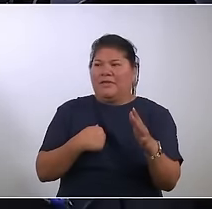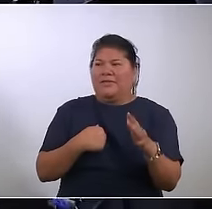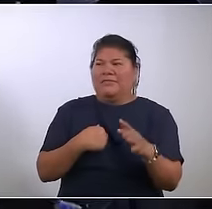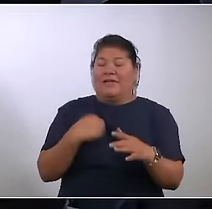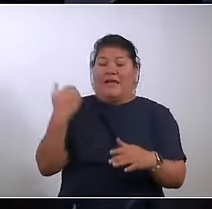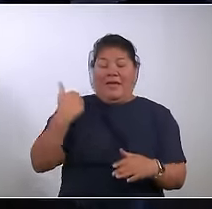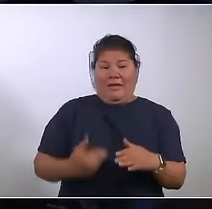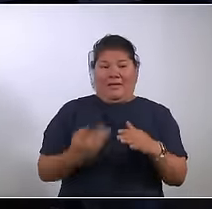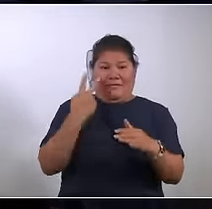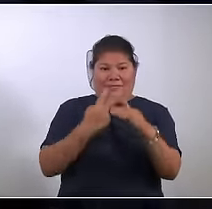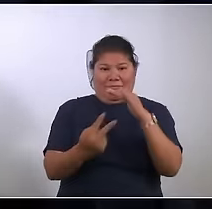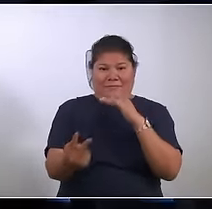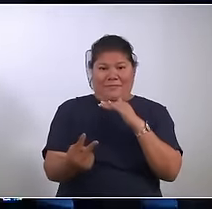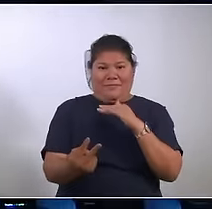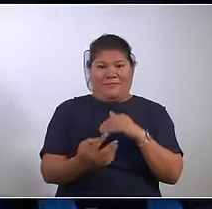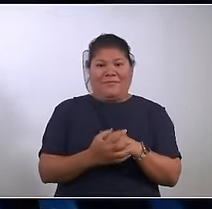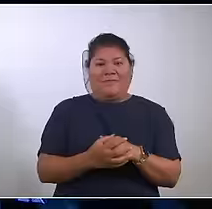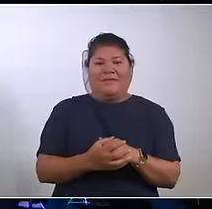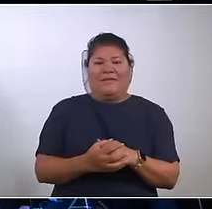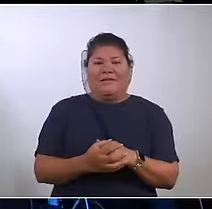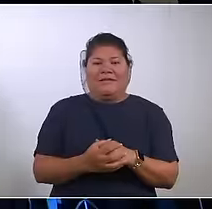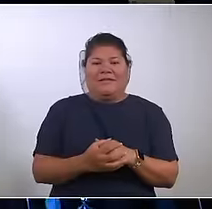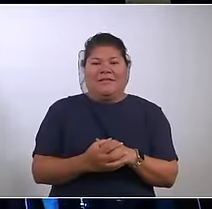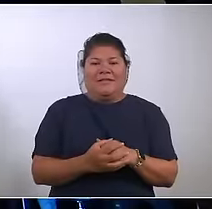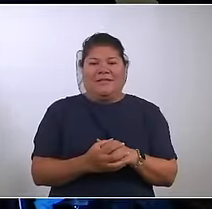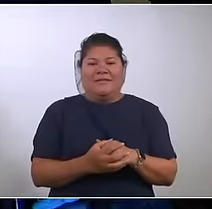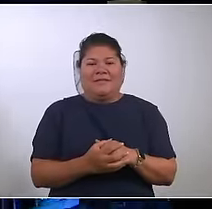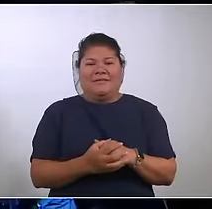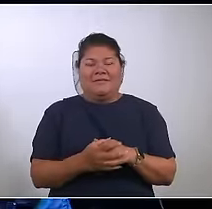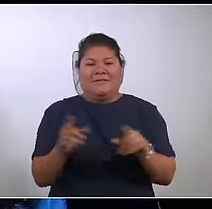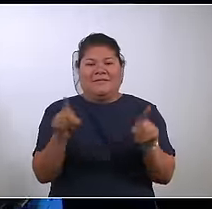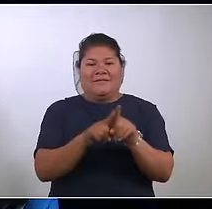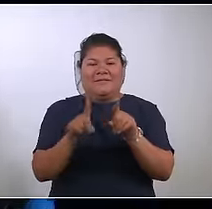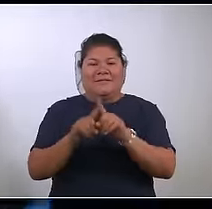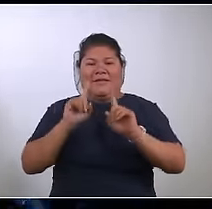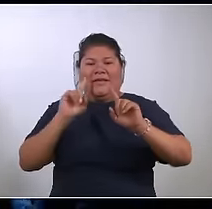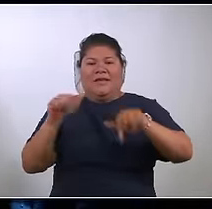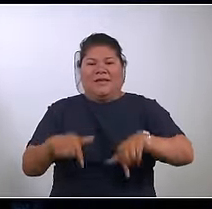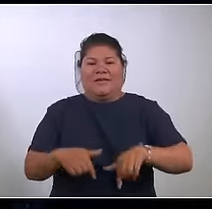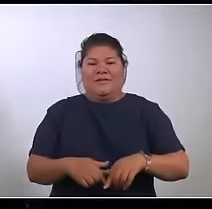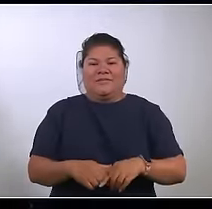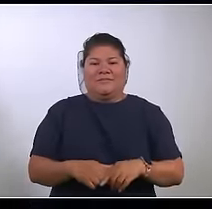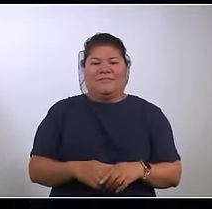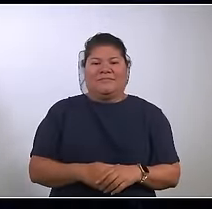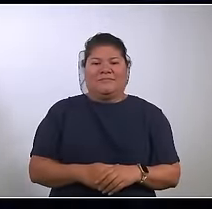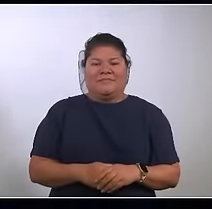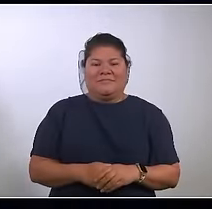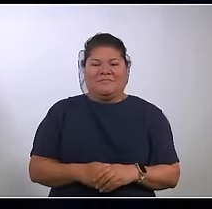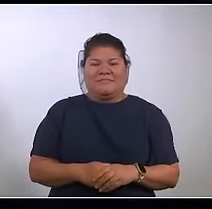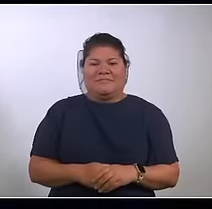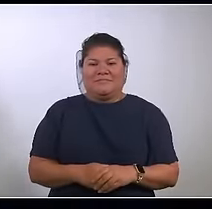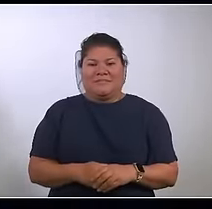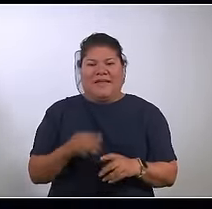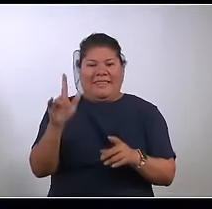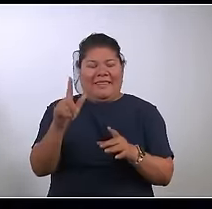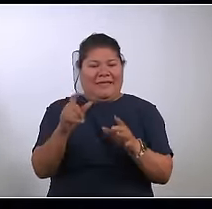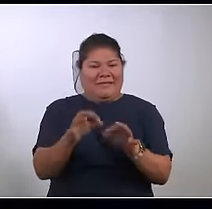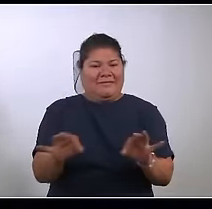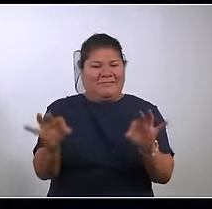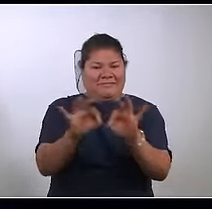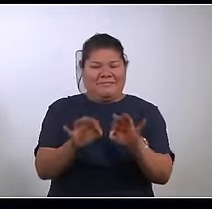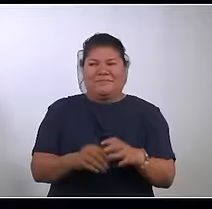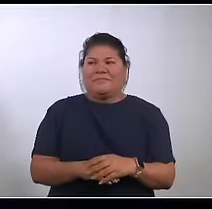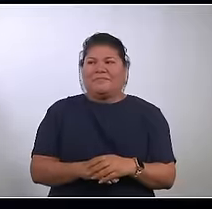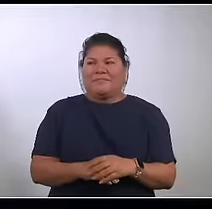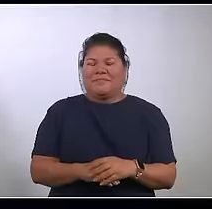conmigo. So I prophesy. Y profeticé. As he commanded me. Como me había mandado. That's the key. Esa es la